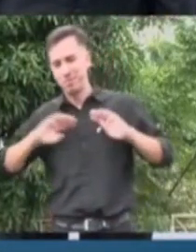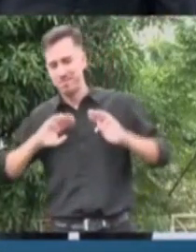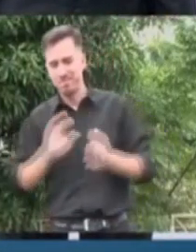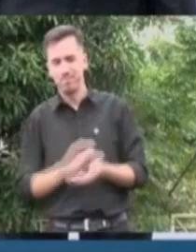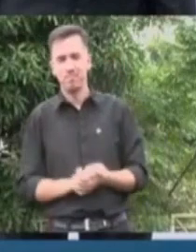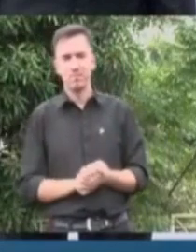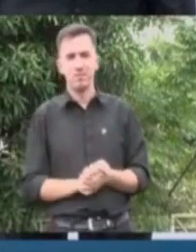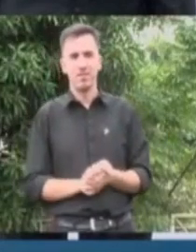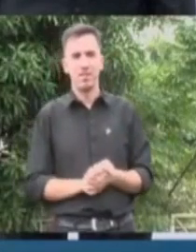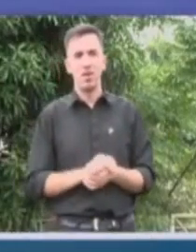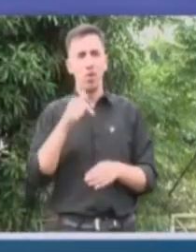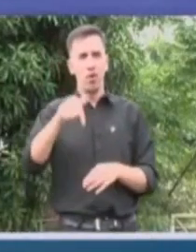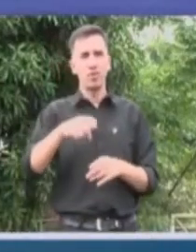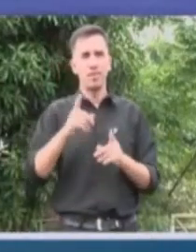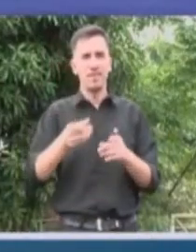Hoy agradecemos